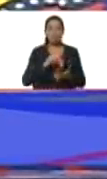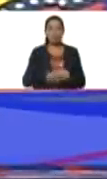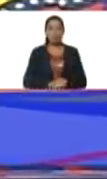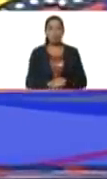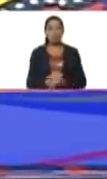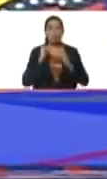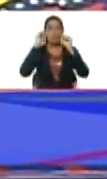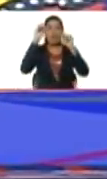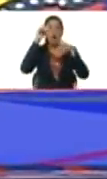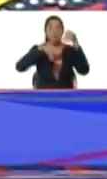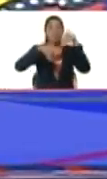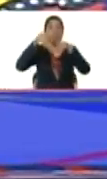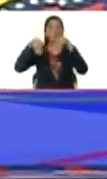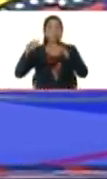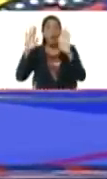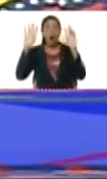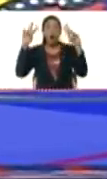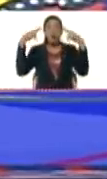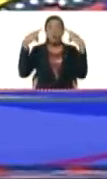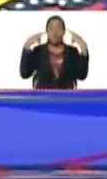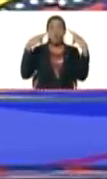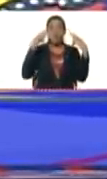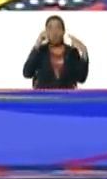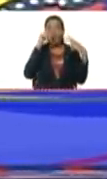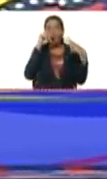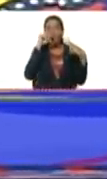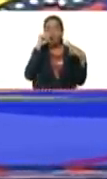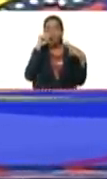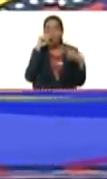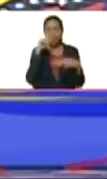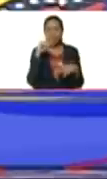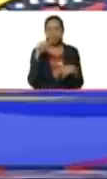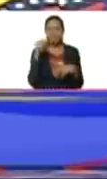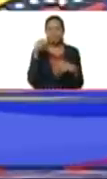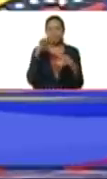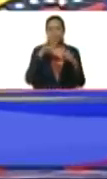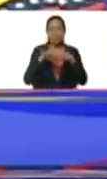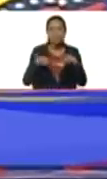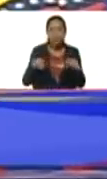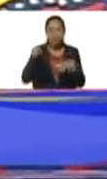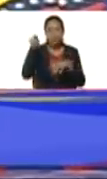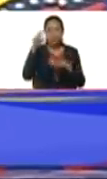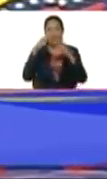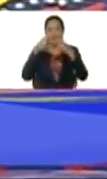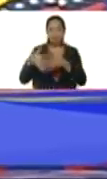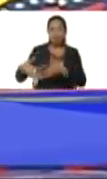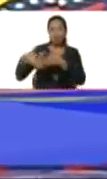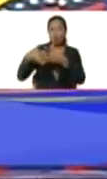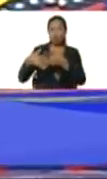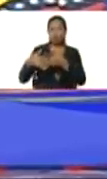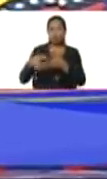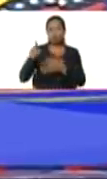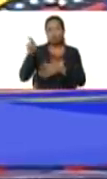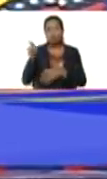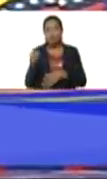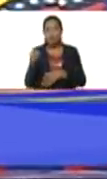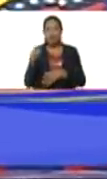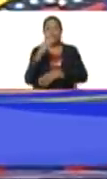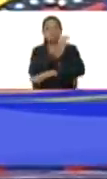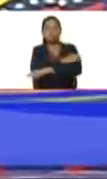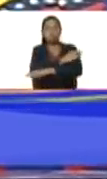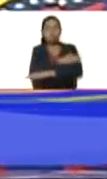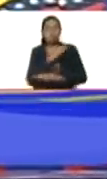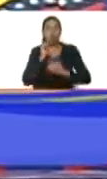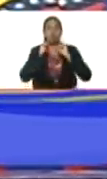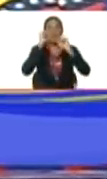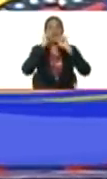ganado por votos. Atención, Elio Abrams, para que sepa que en el municipio de Baruta, donde la oposición ha ganado siempre todas